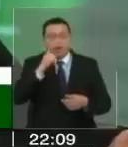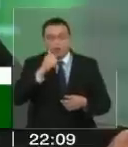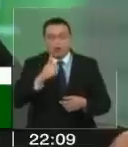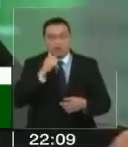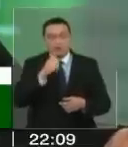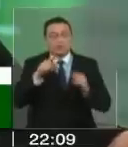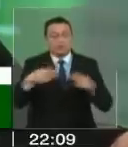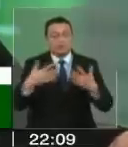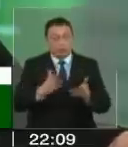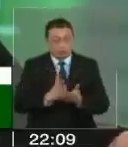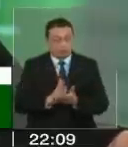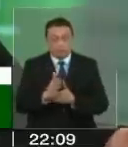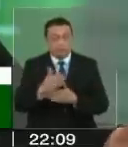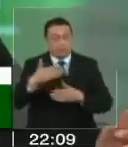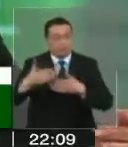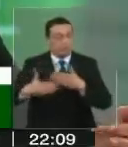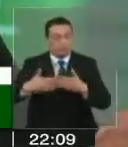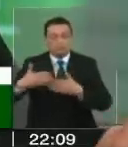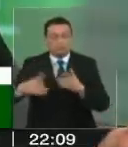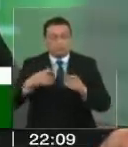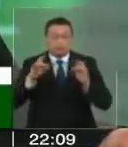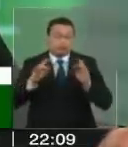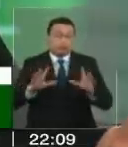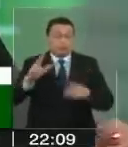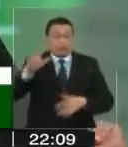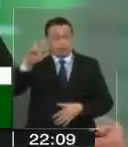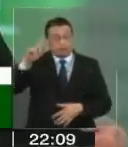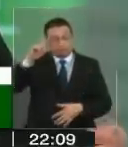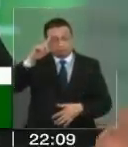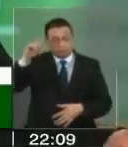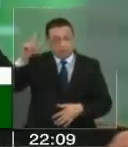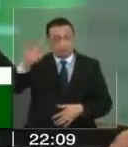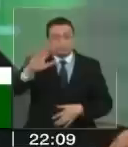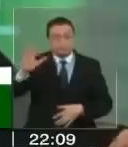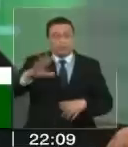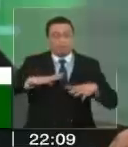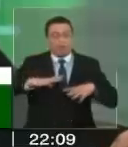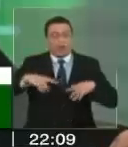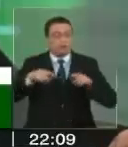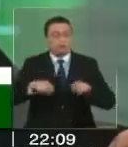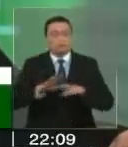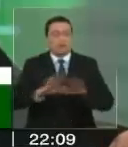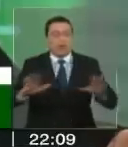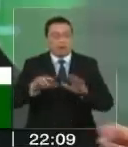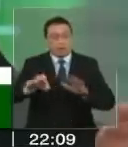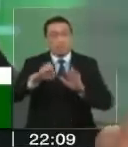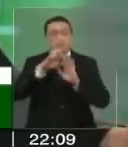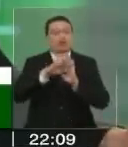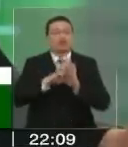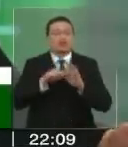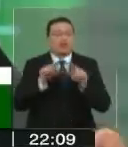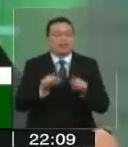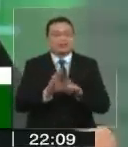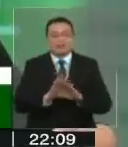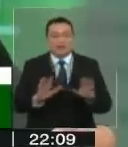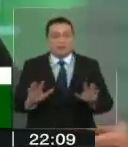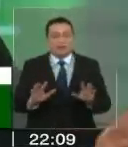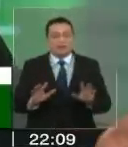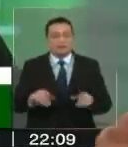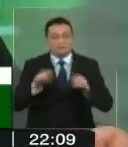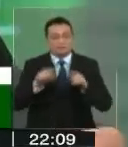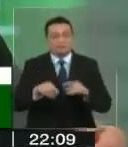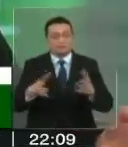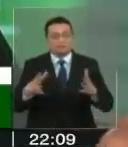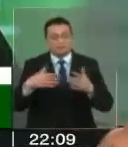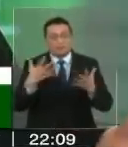yo ya había empezado a vivir el día. Que sea lo que tiene que ser, que viva, que sea feliz. Ese era mi proyecto. Okay. Que sea feliz, no